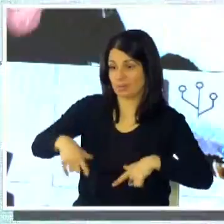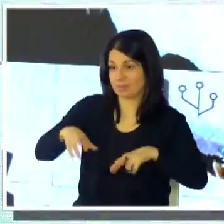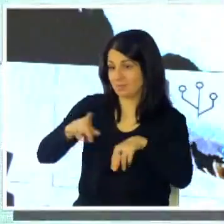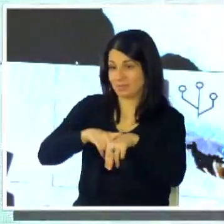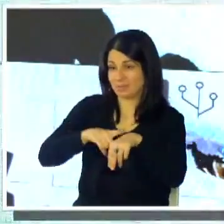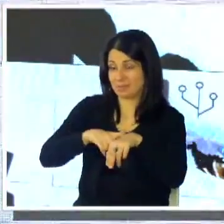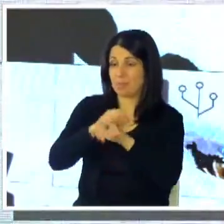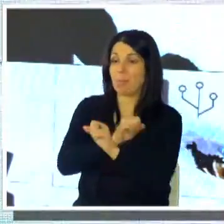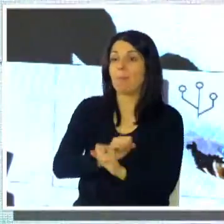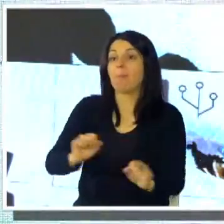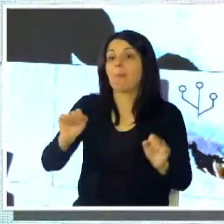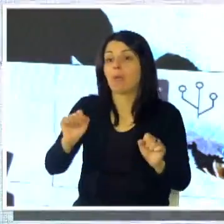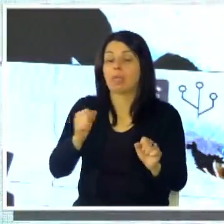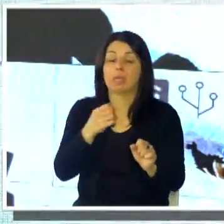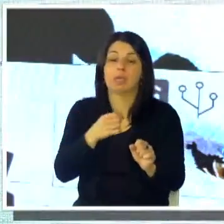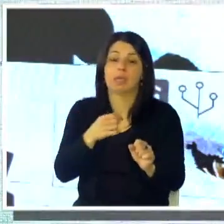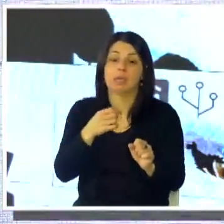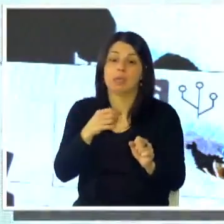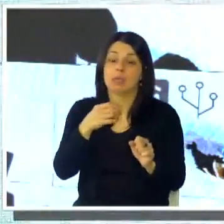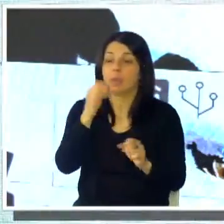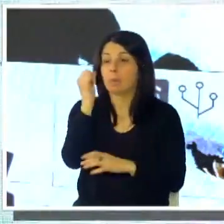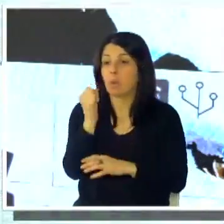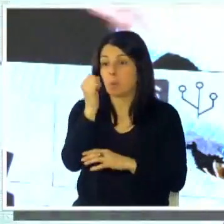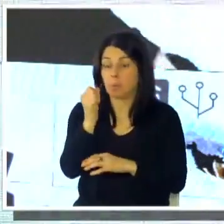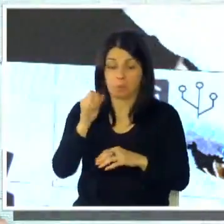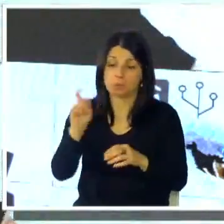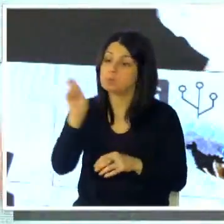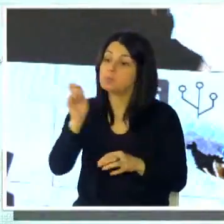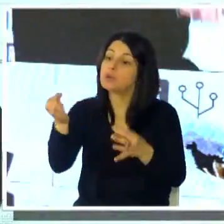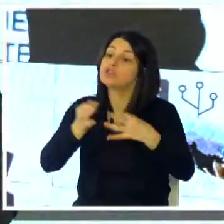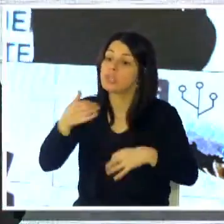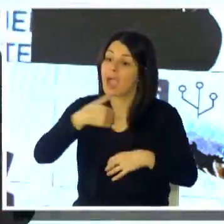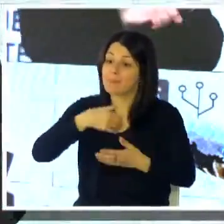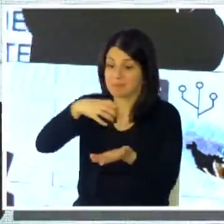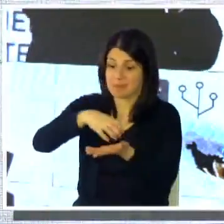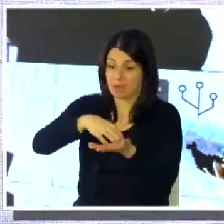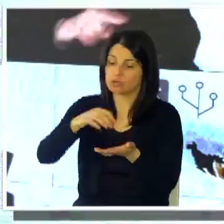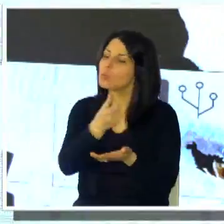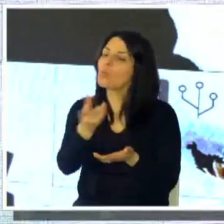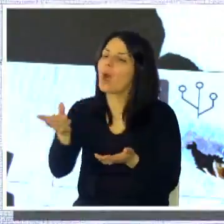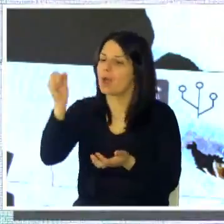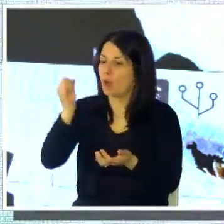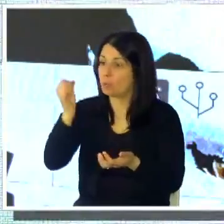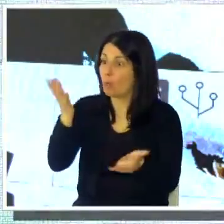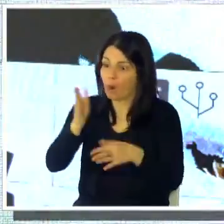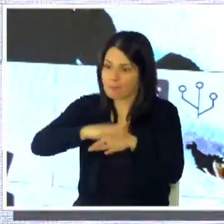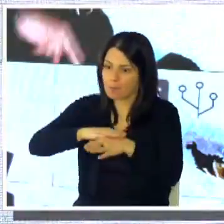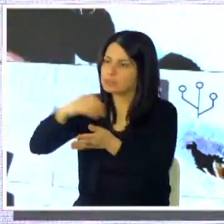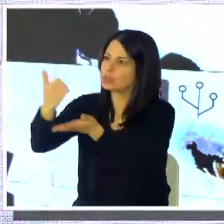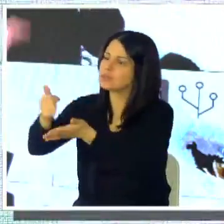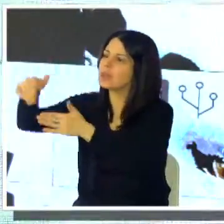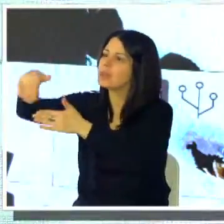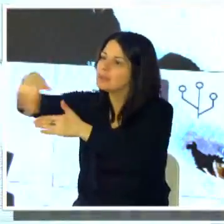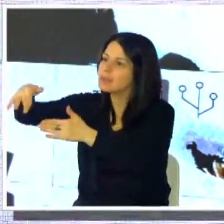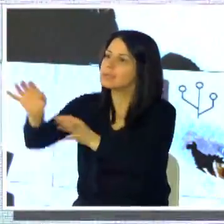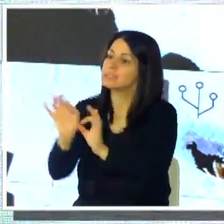y poder poner, bueno, los buses de transporte público que llegan a mi negocio son estos y en este momento están en tal lado y demoran tanto para